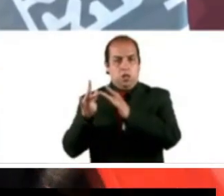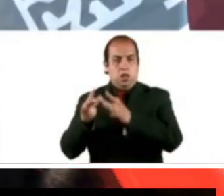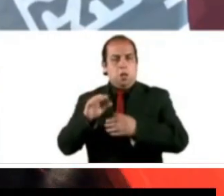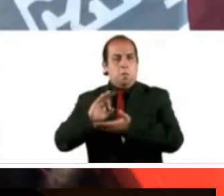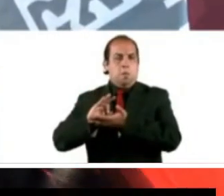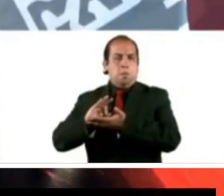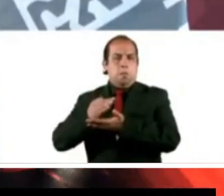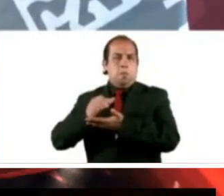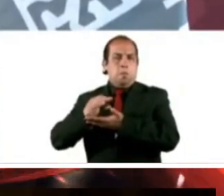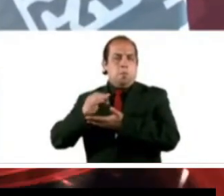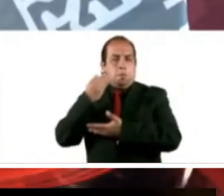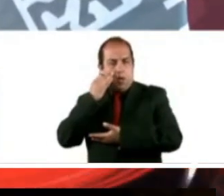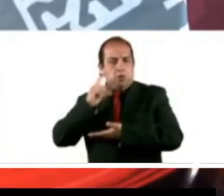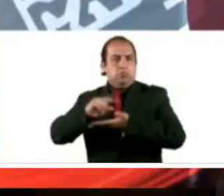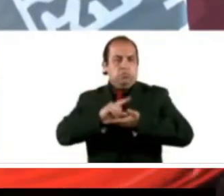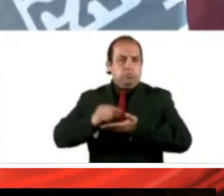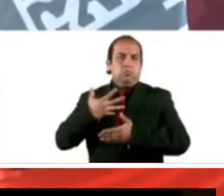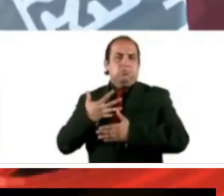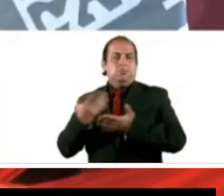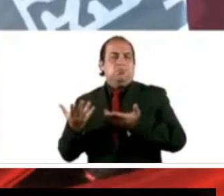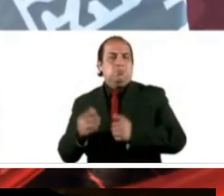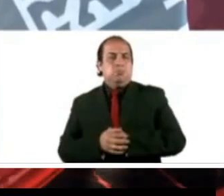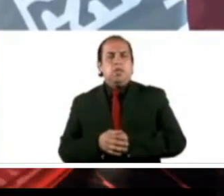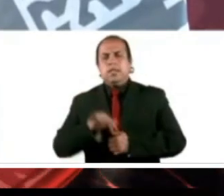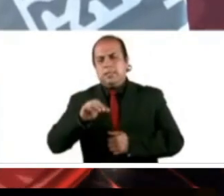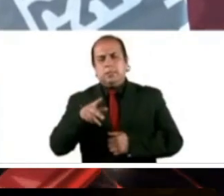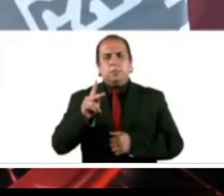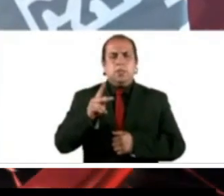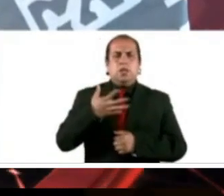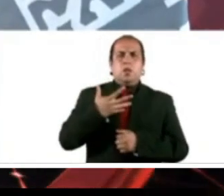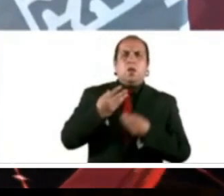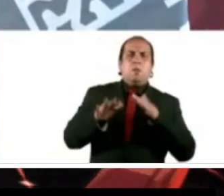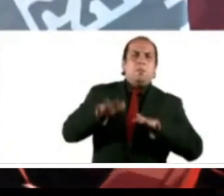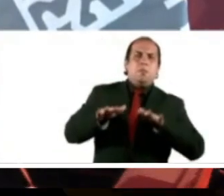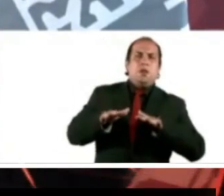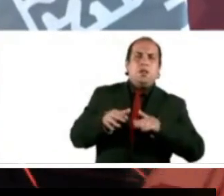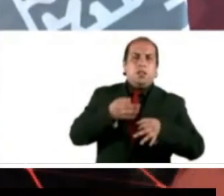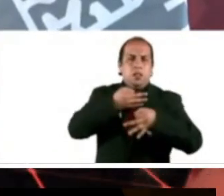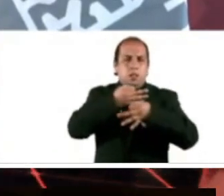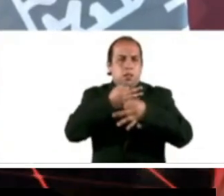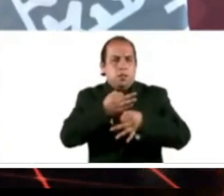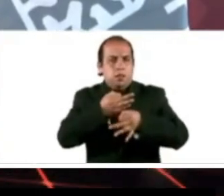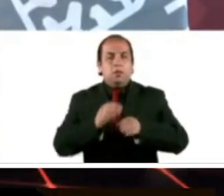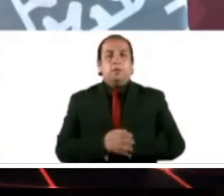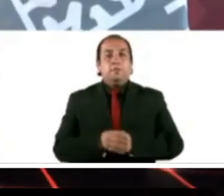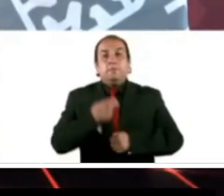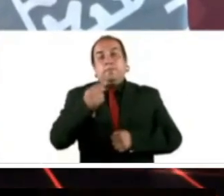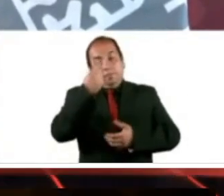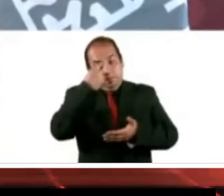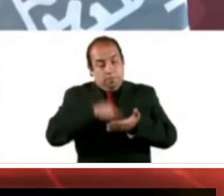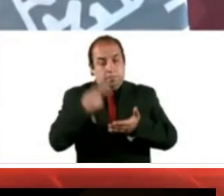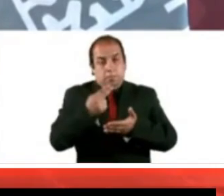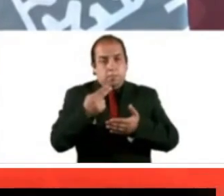hay mucha tendencia. Entonces, a ver, yo creo que hay que tocarlo en diferentes puntos,